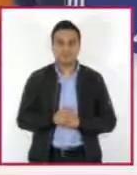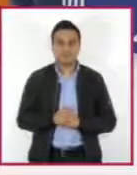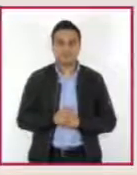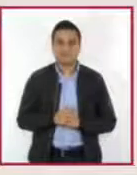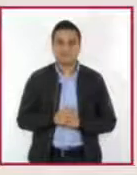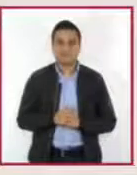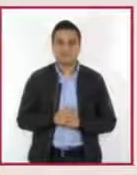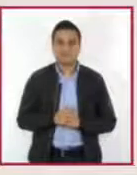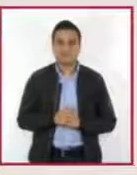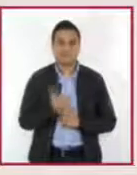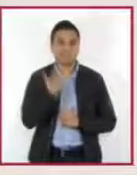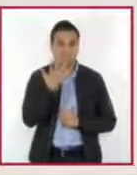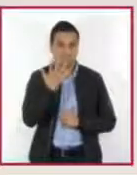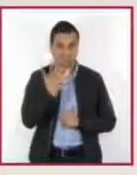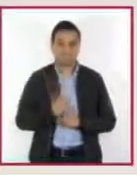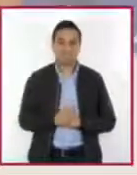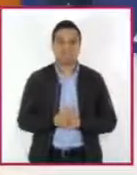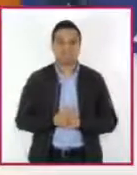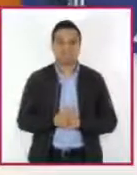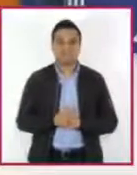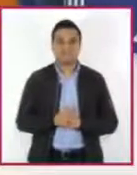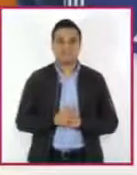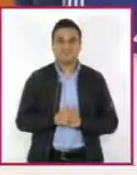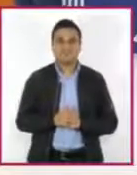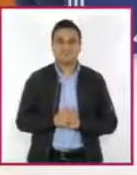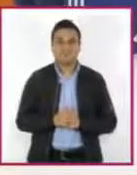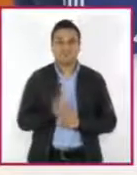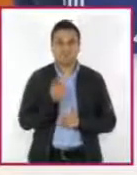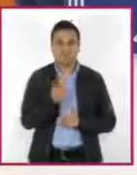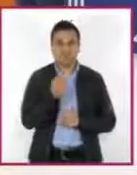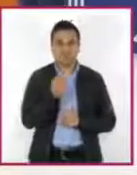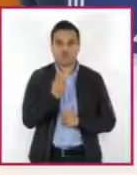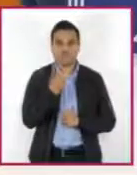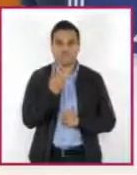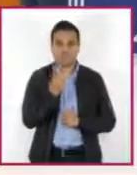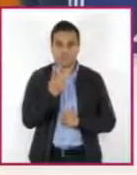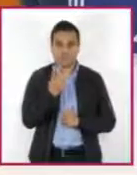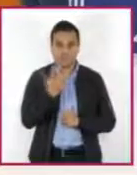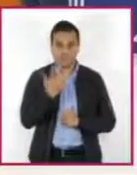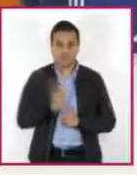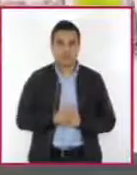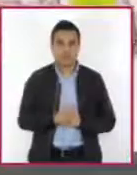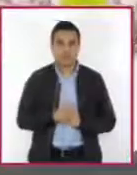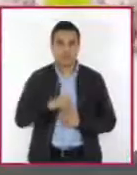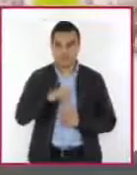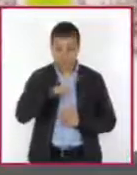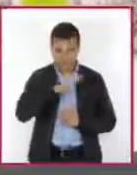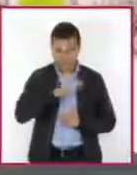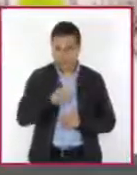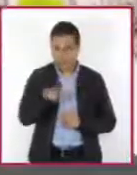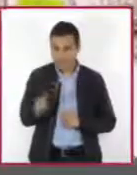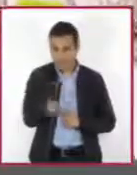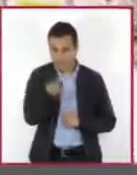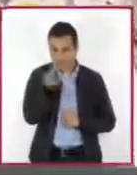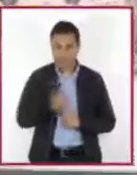Uno. Cinco. Uno, dos, tres, cuatro, cinco. ¿Tienen pregunta? Vamos,